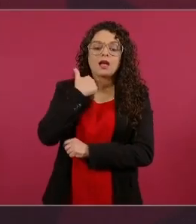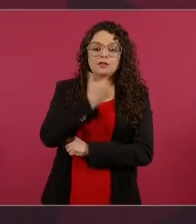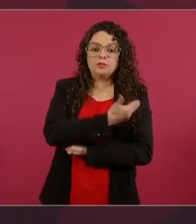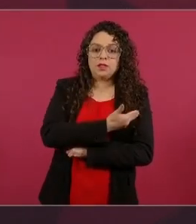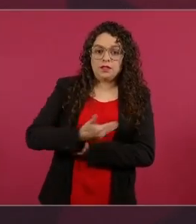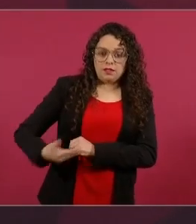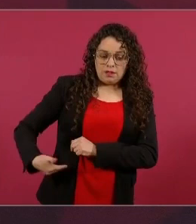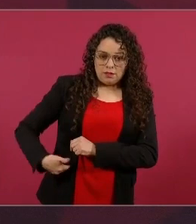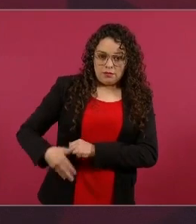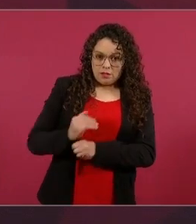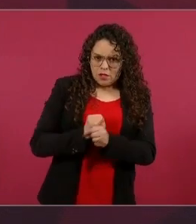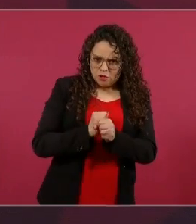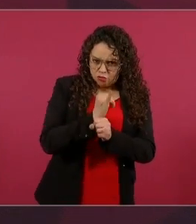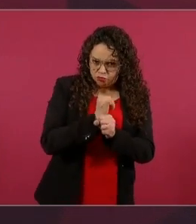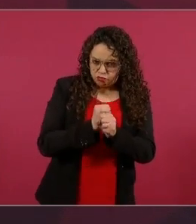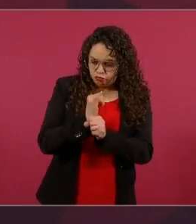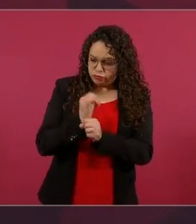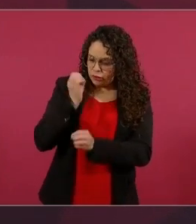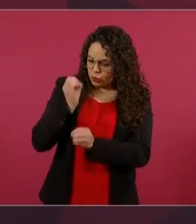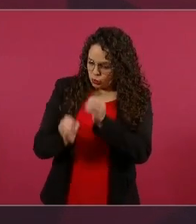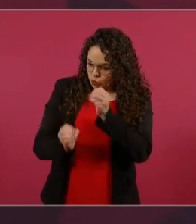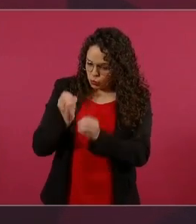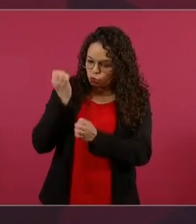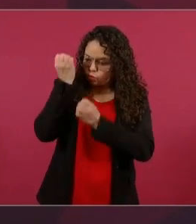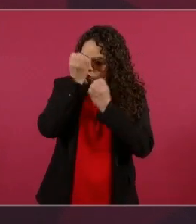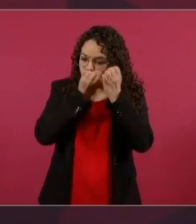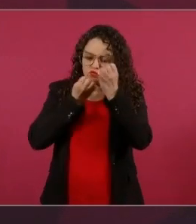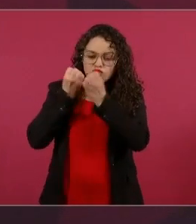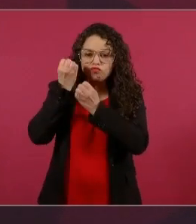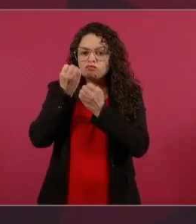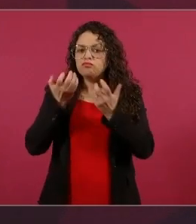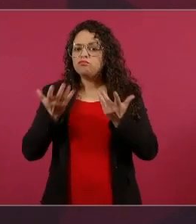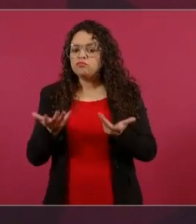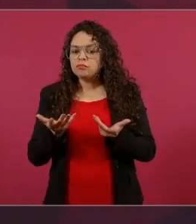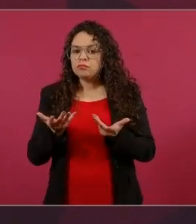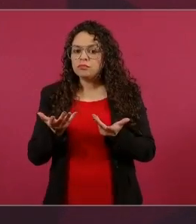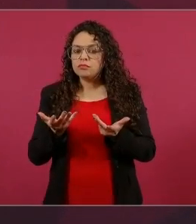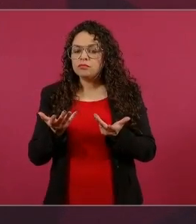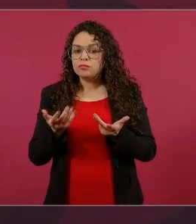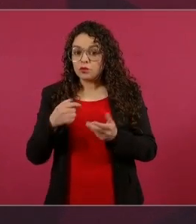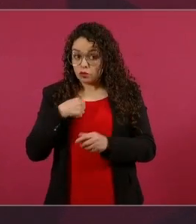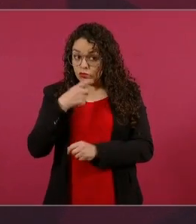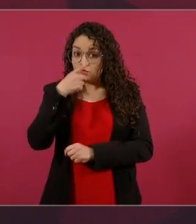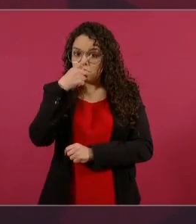expresidentes que se podía llevar a cabo una